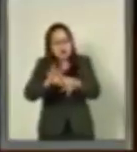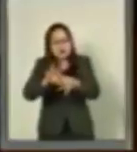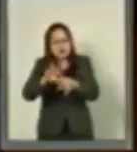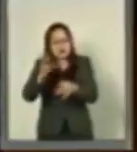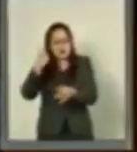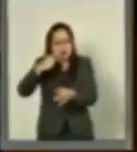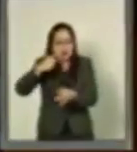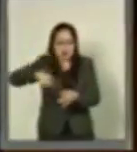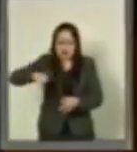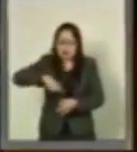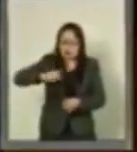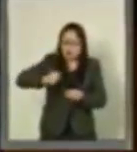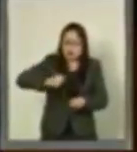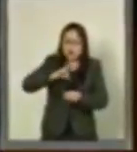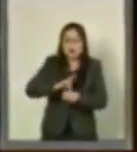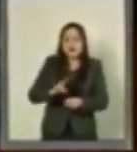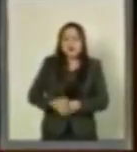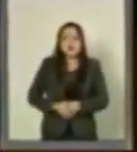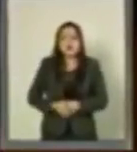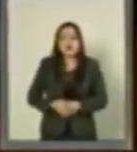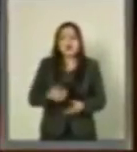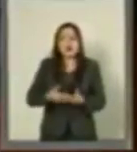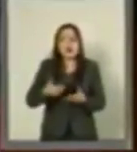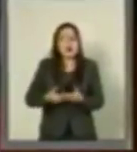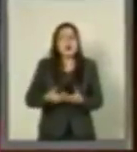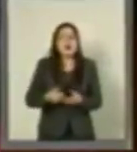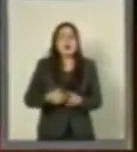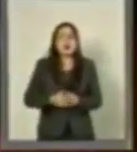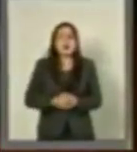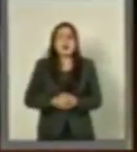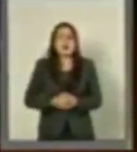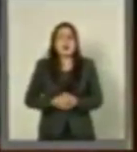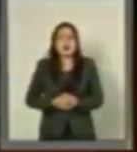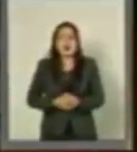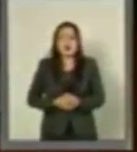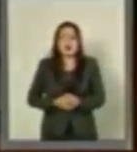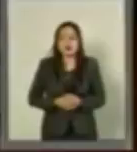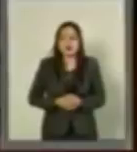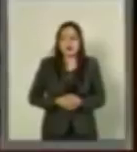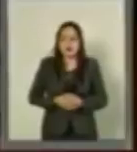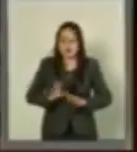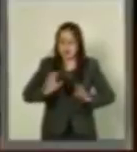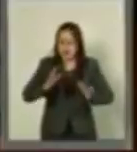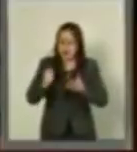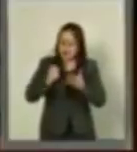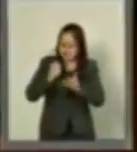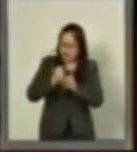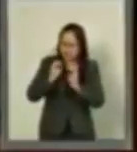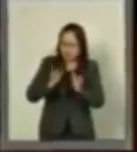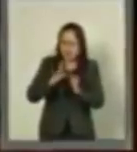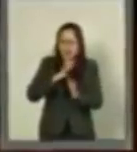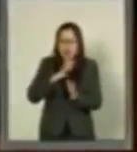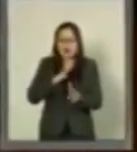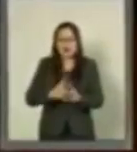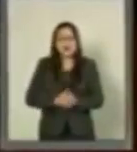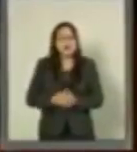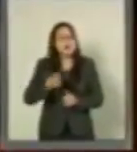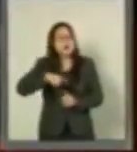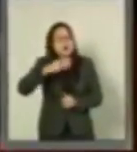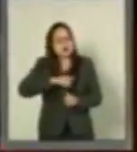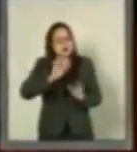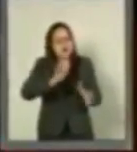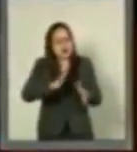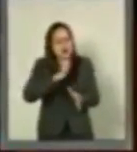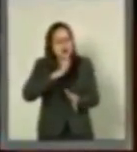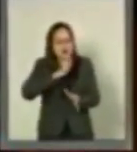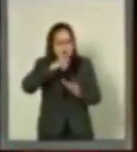seguridad. Hoy, aprobado que está y acordado, déjenme